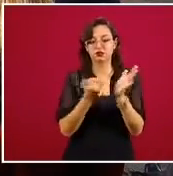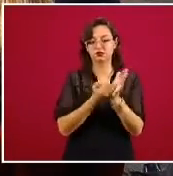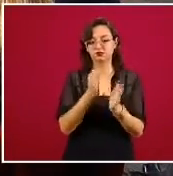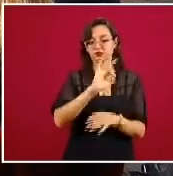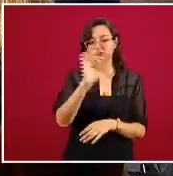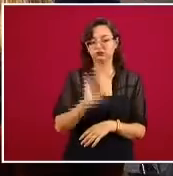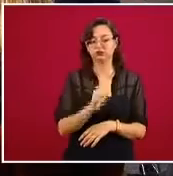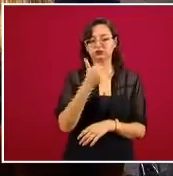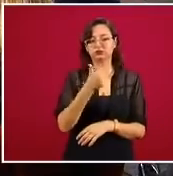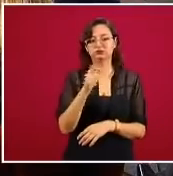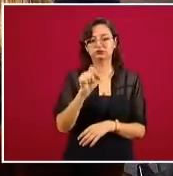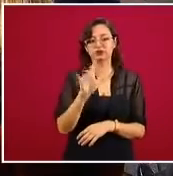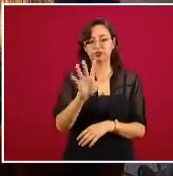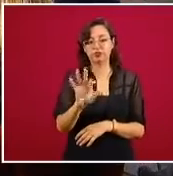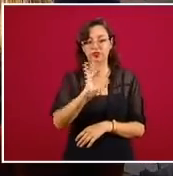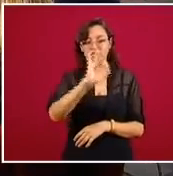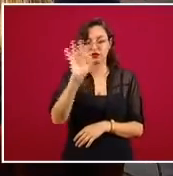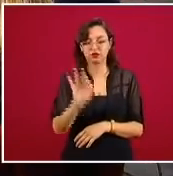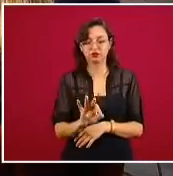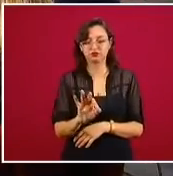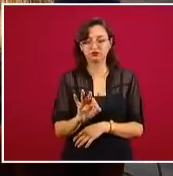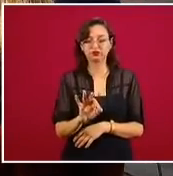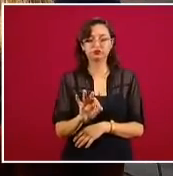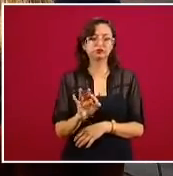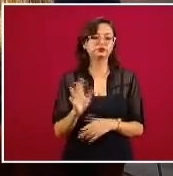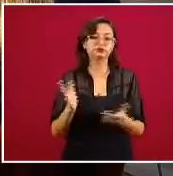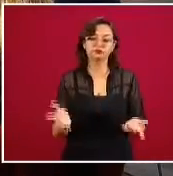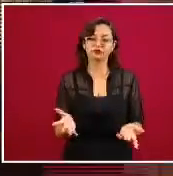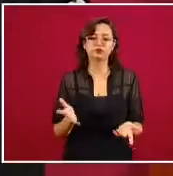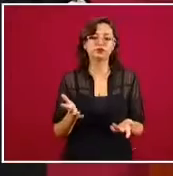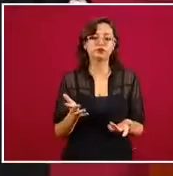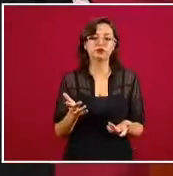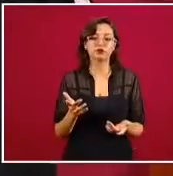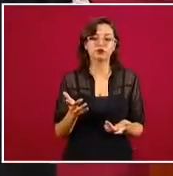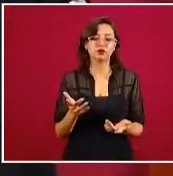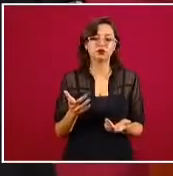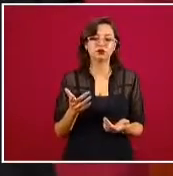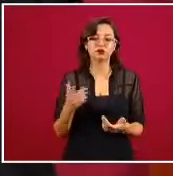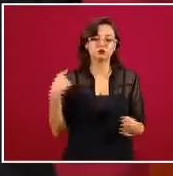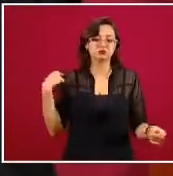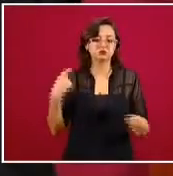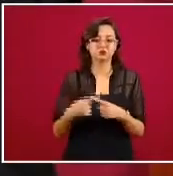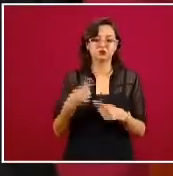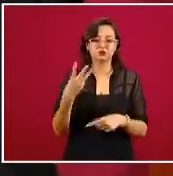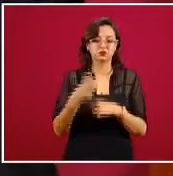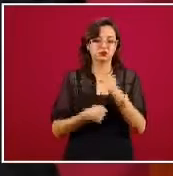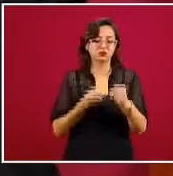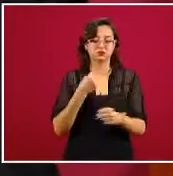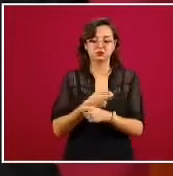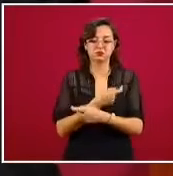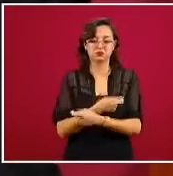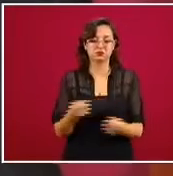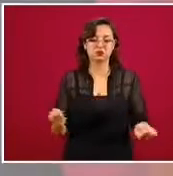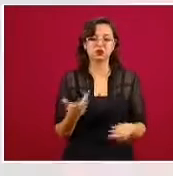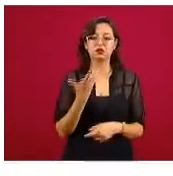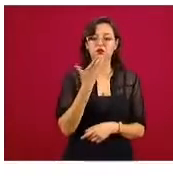del 6.5%, como se ha dicho, distribuido a esos 3 años. De más